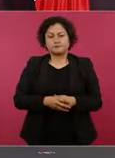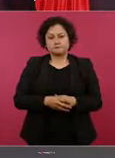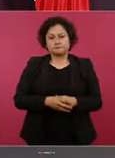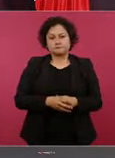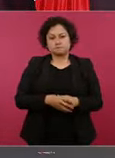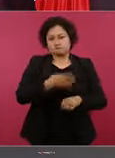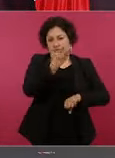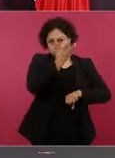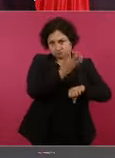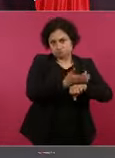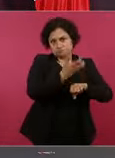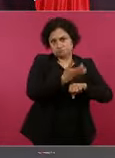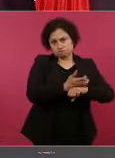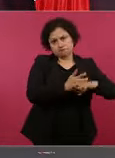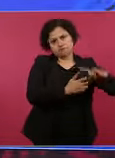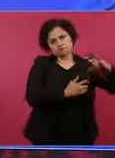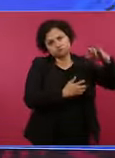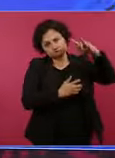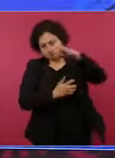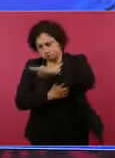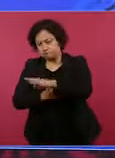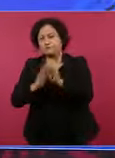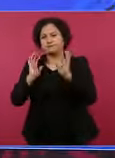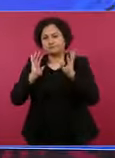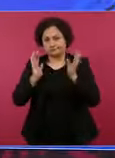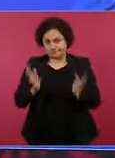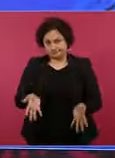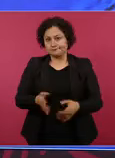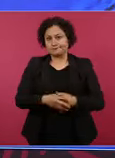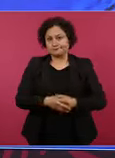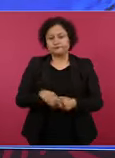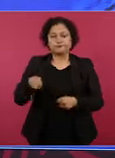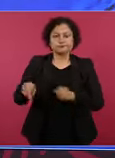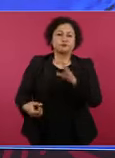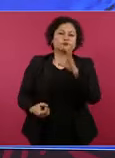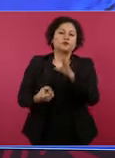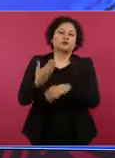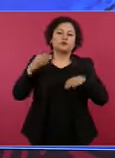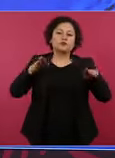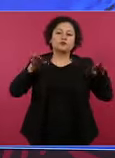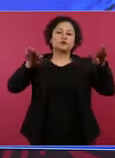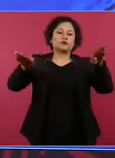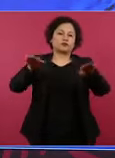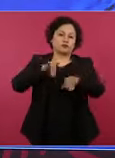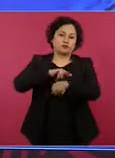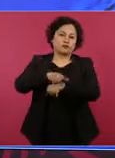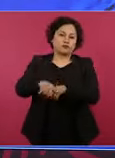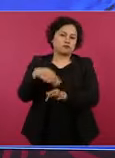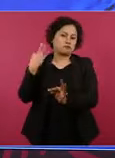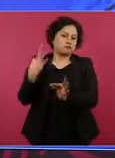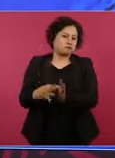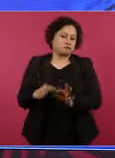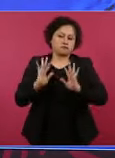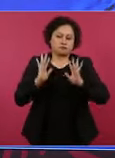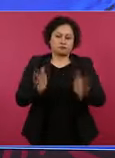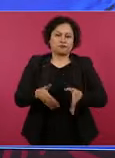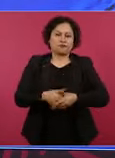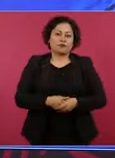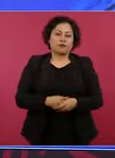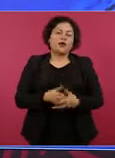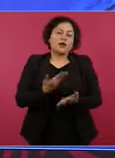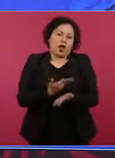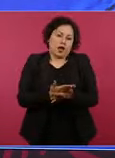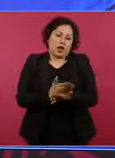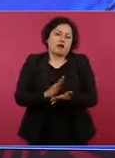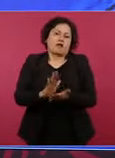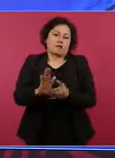Unidos a este nuevo aeropuerto, que ya se terminó. Y estamos trabajando